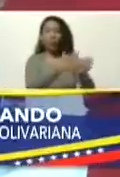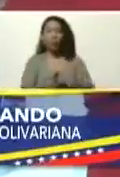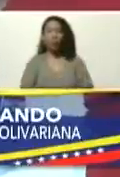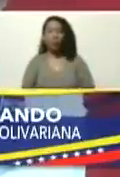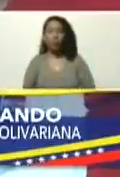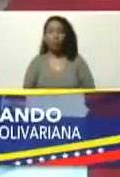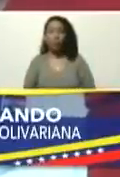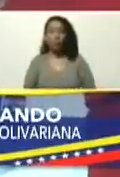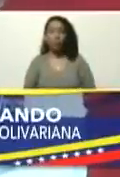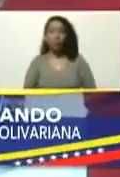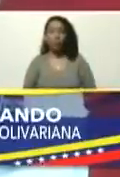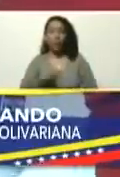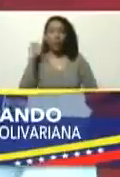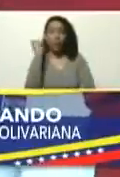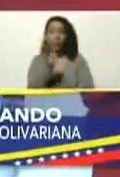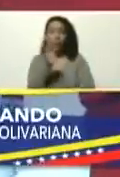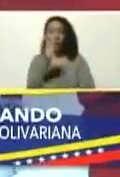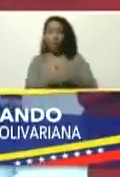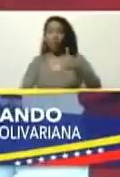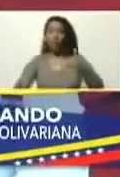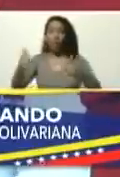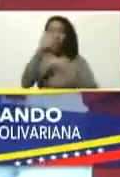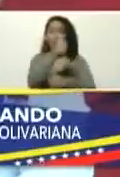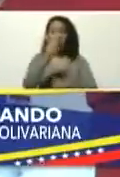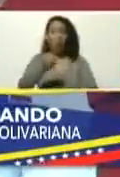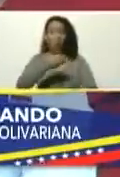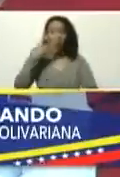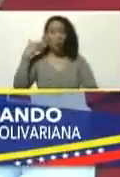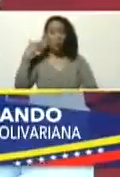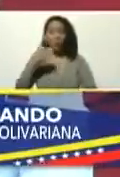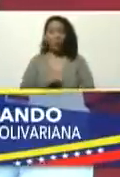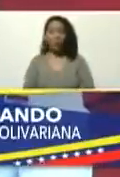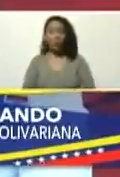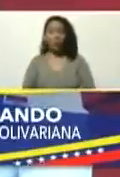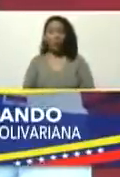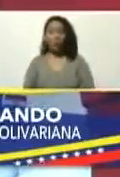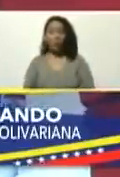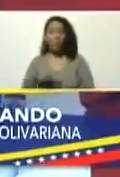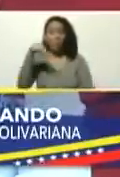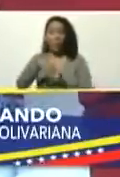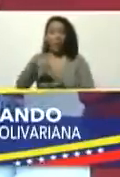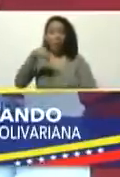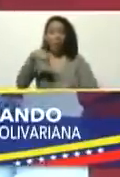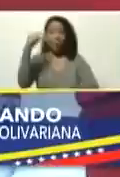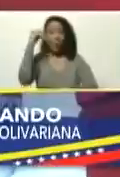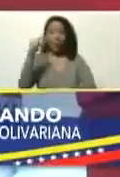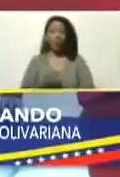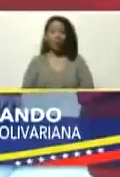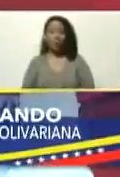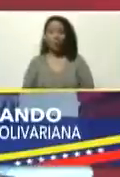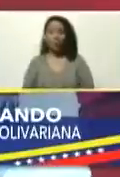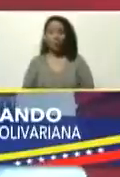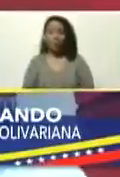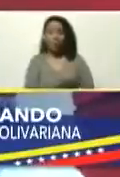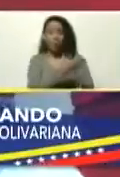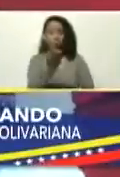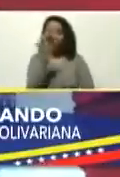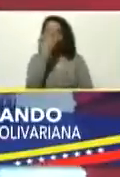debieron superarse para estar con orgullo parados el día de hoy enfrente de